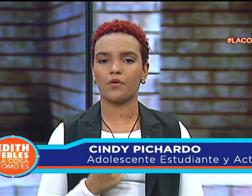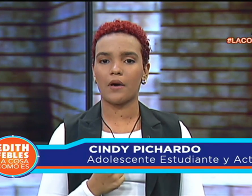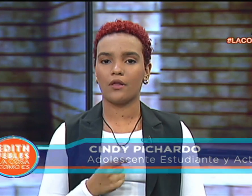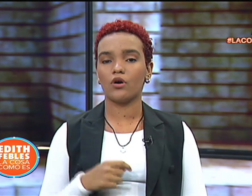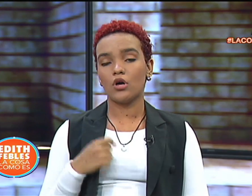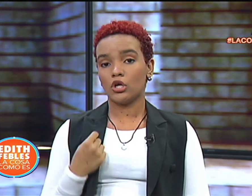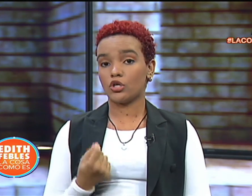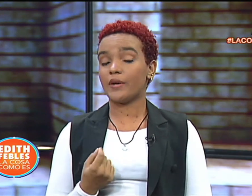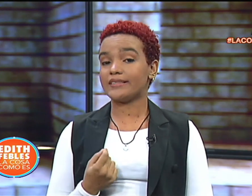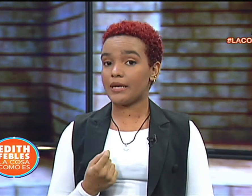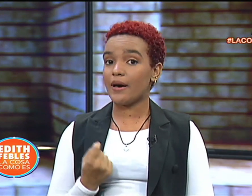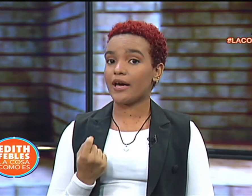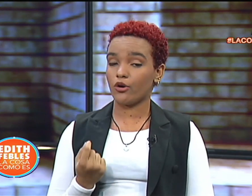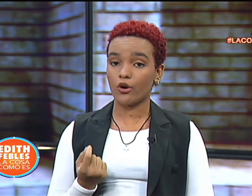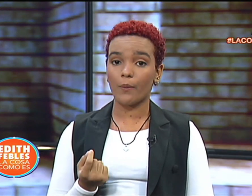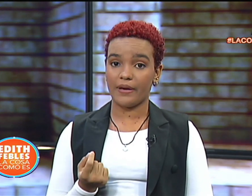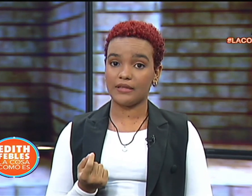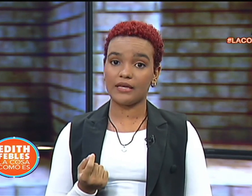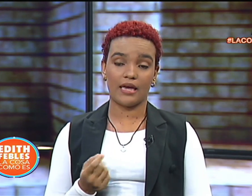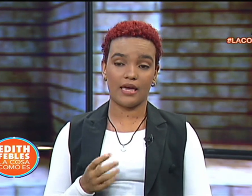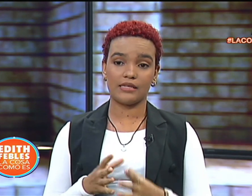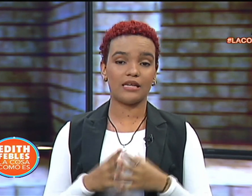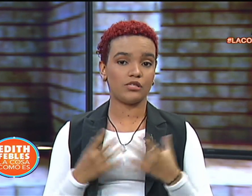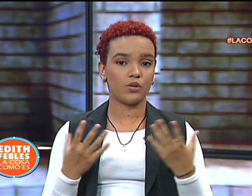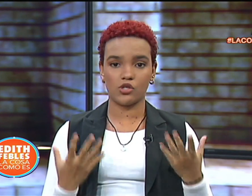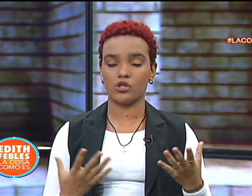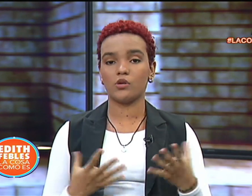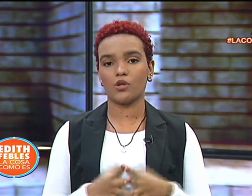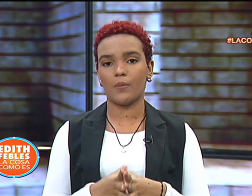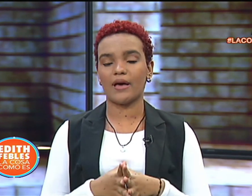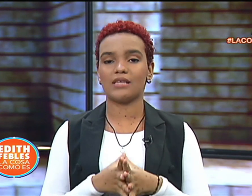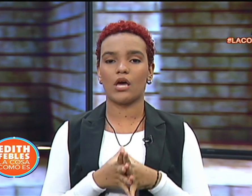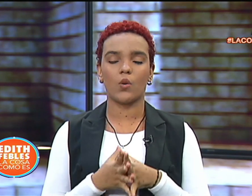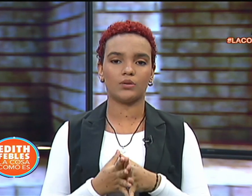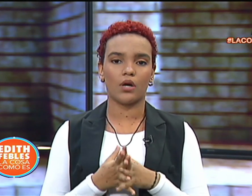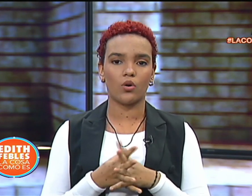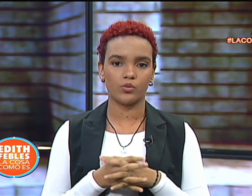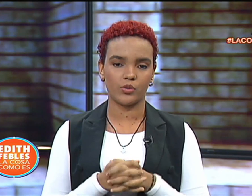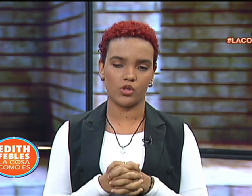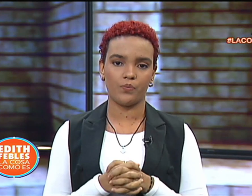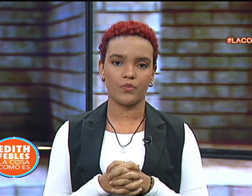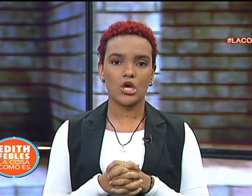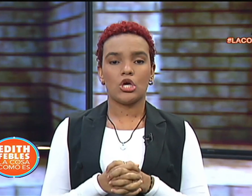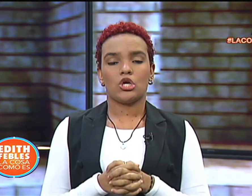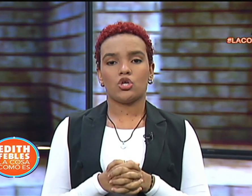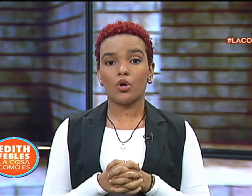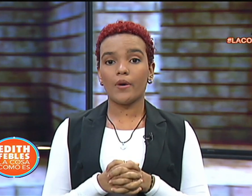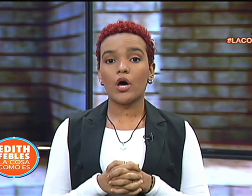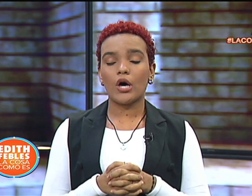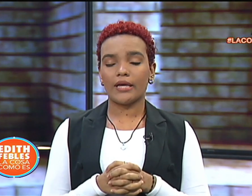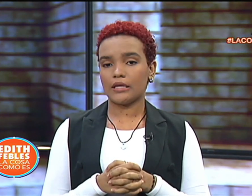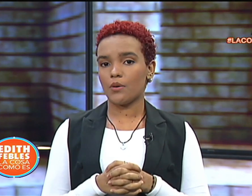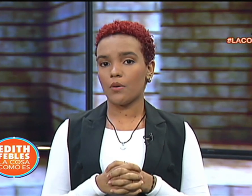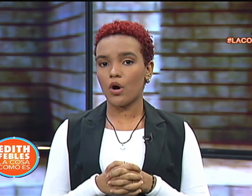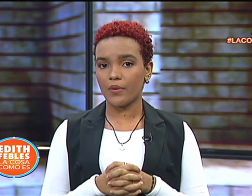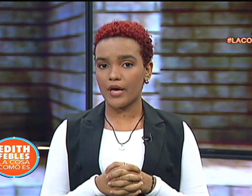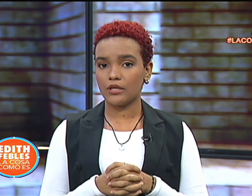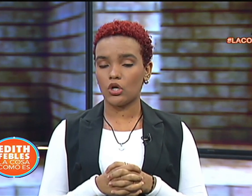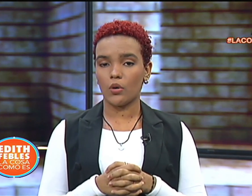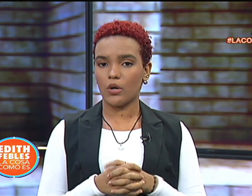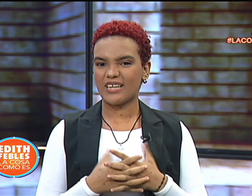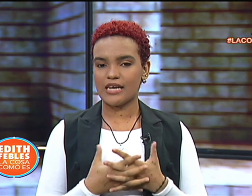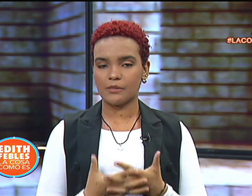hemos informado sobre temas que no competen que es la situación de nuestro país en cuanto a corrupción yo veo este nuevo